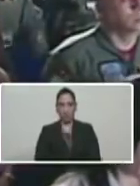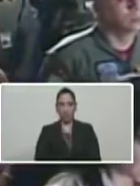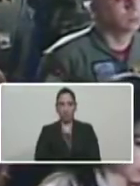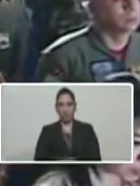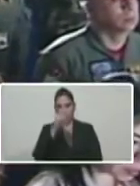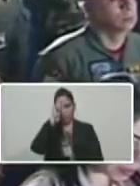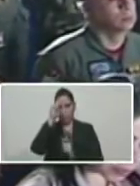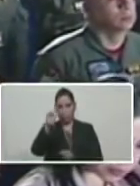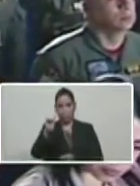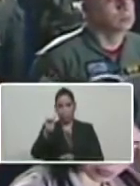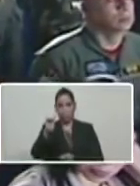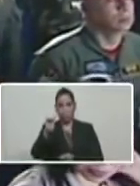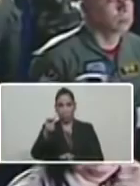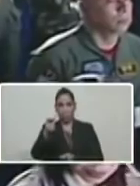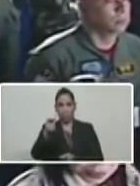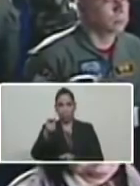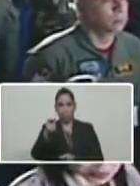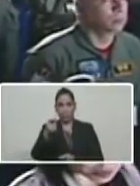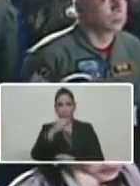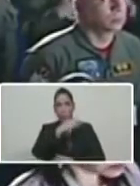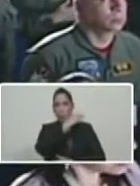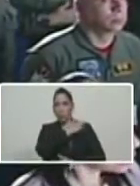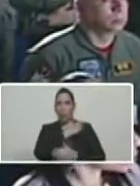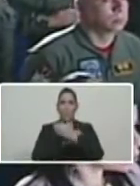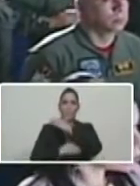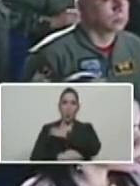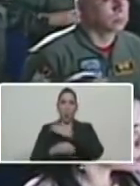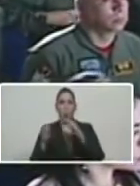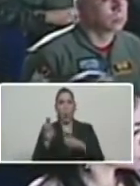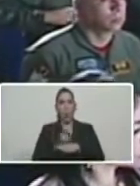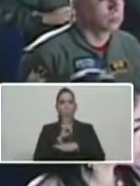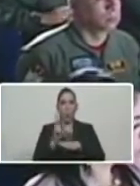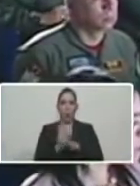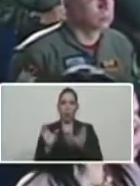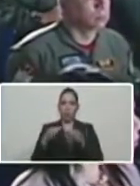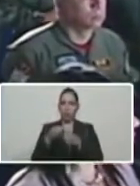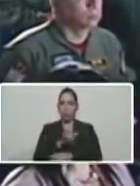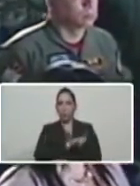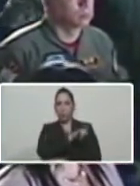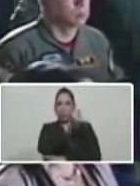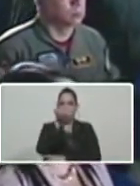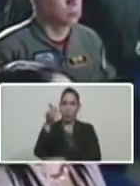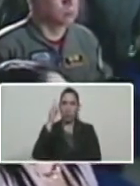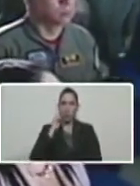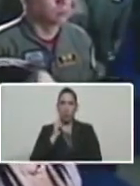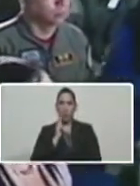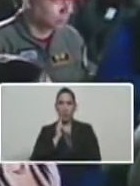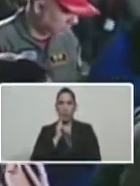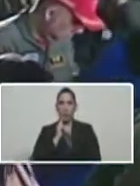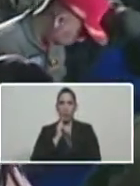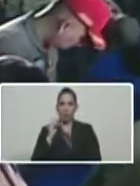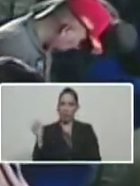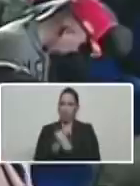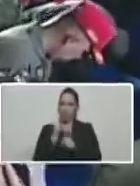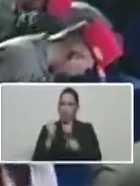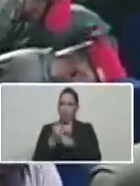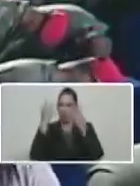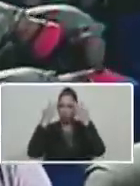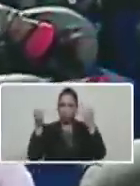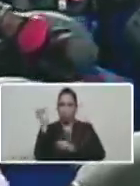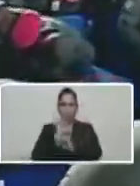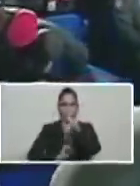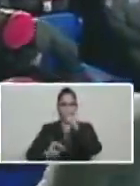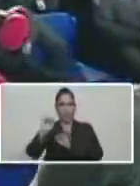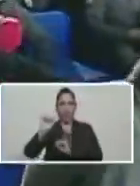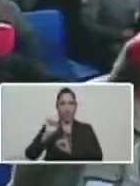Imposición de condecoraciones a las unidades de la aviación militar bolivariana por su destacada labor en pro de la defensa integral